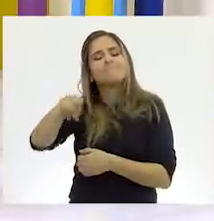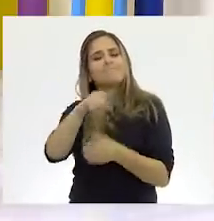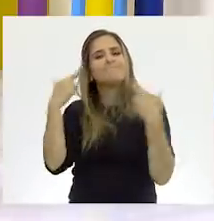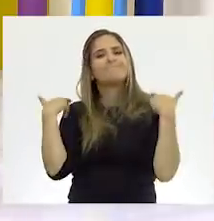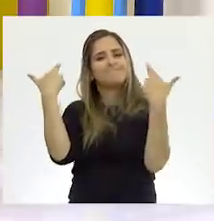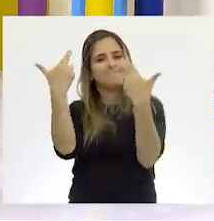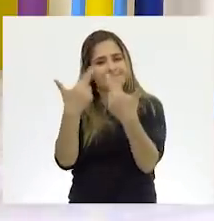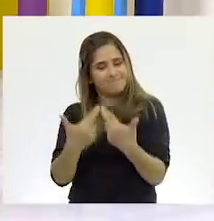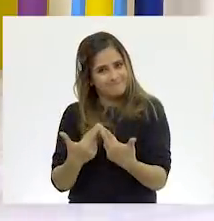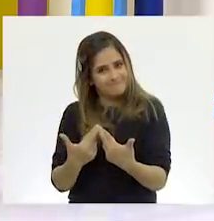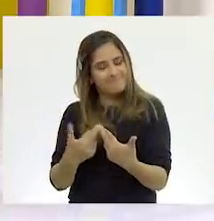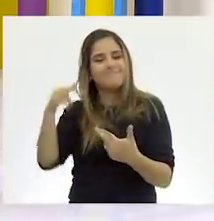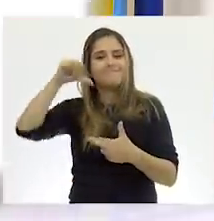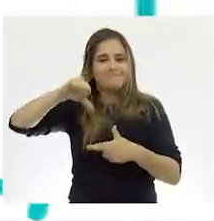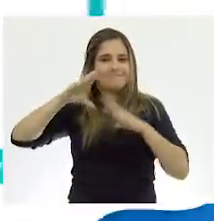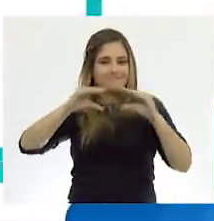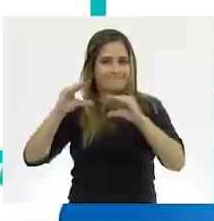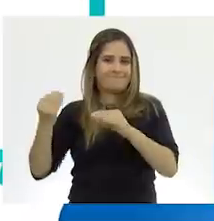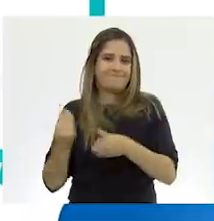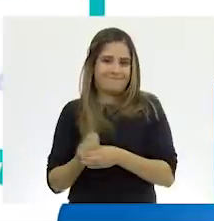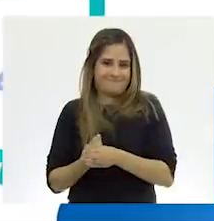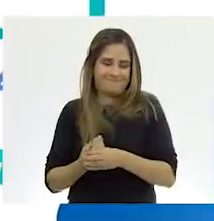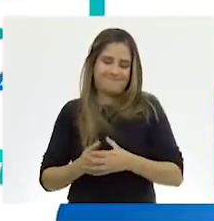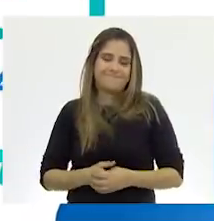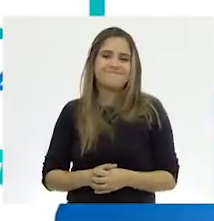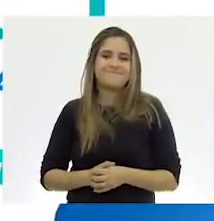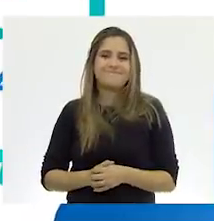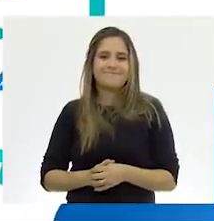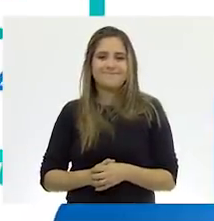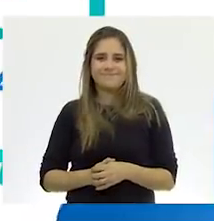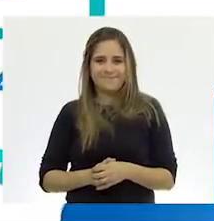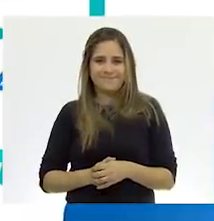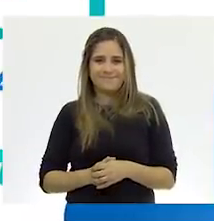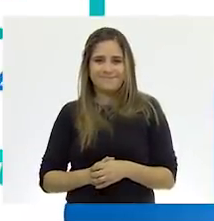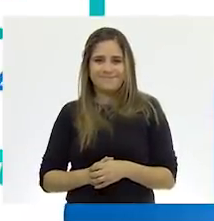y los maestros que hoy nos dieron clases.